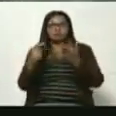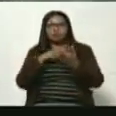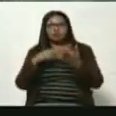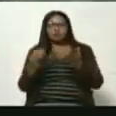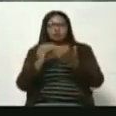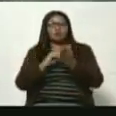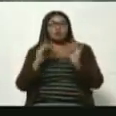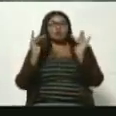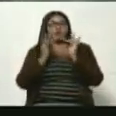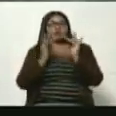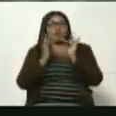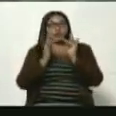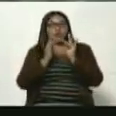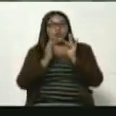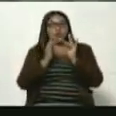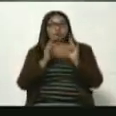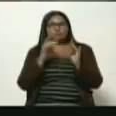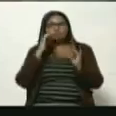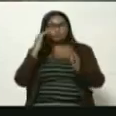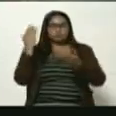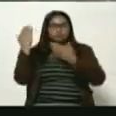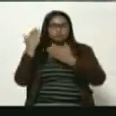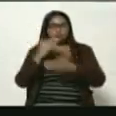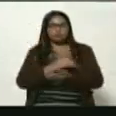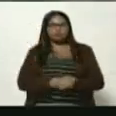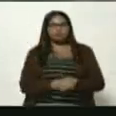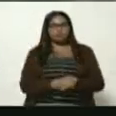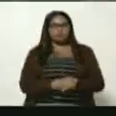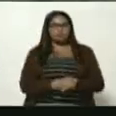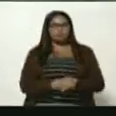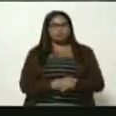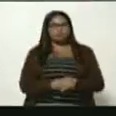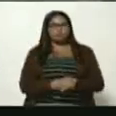nosotros vamos a retornar el contacto al estudio de Venezolana de Televisión. Adelante.